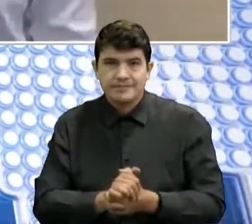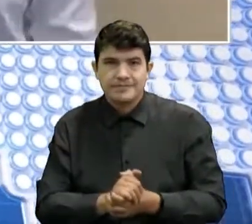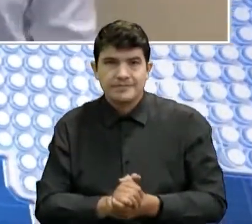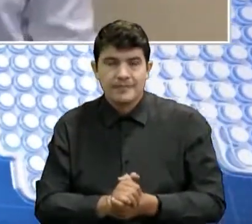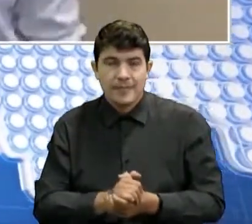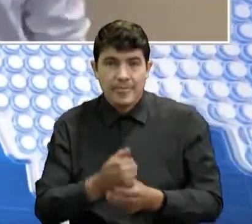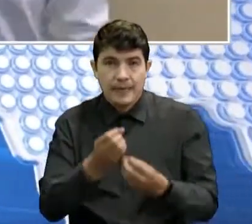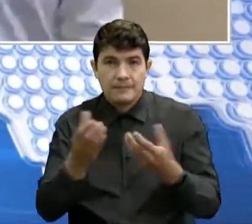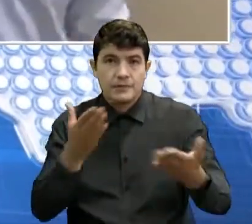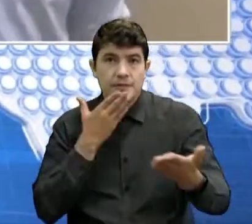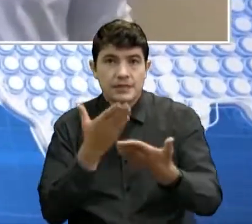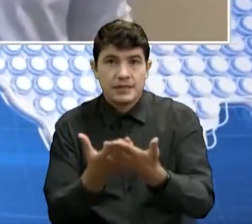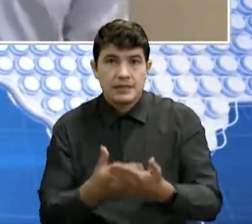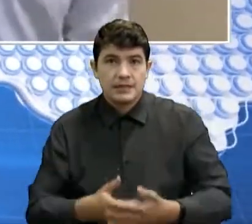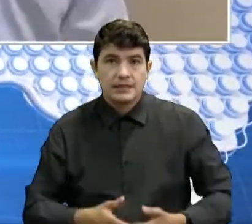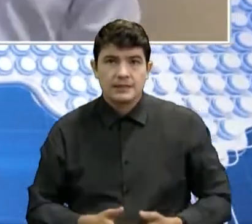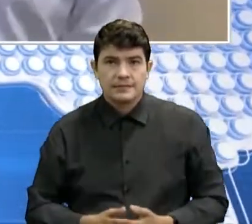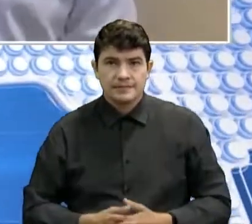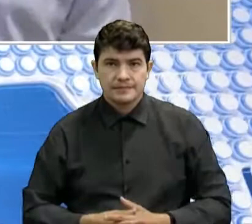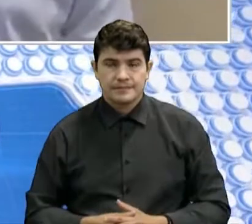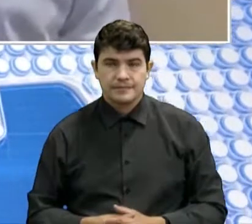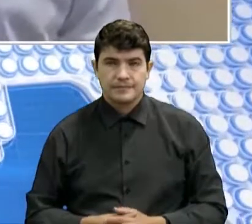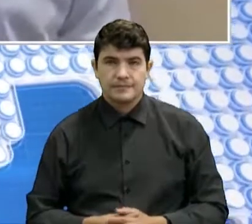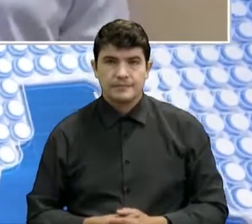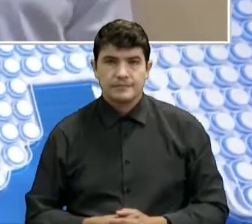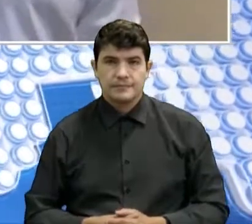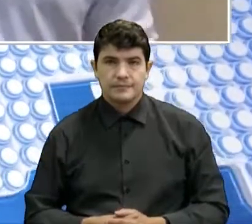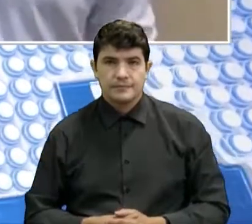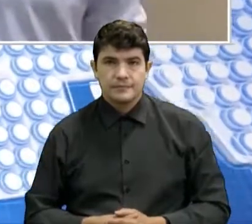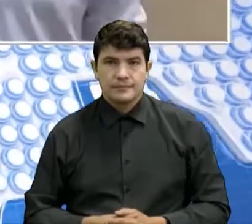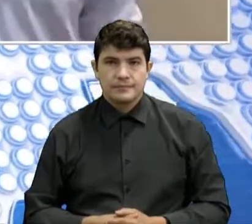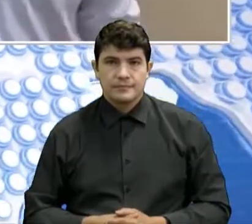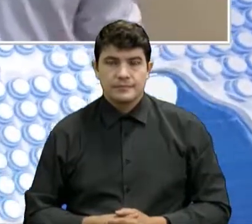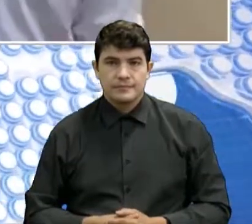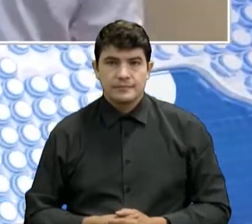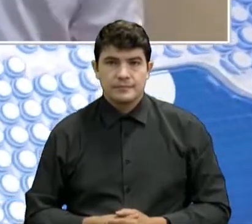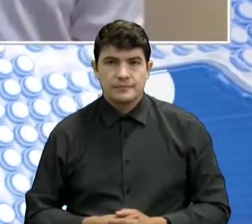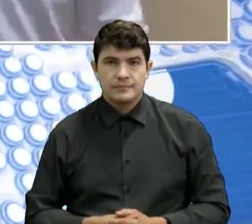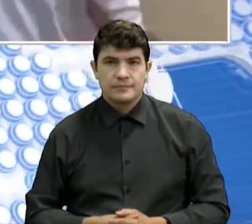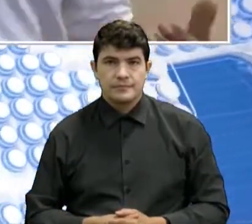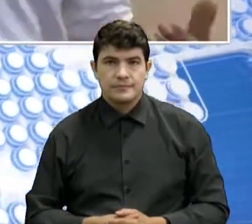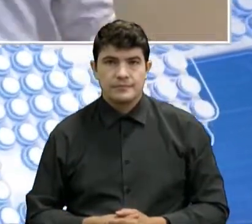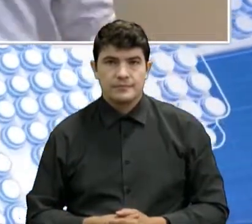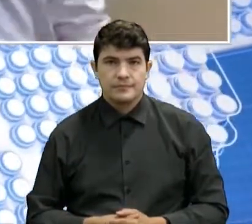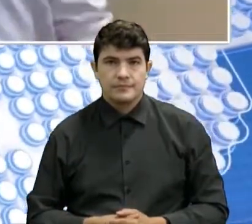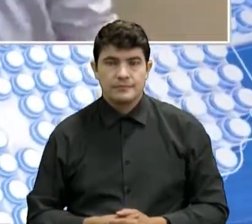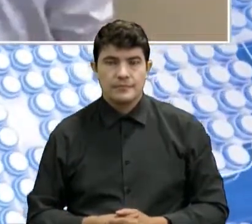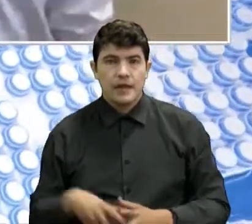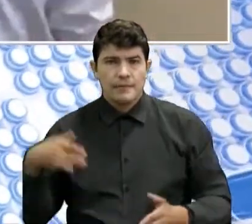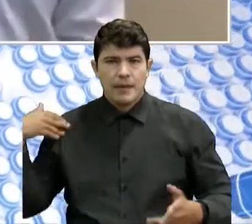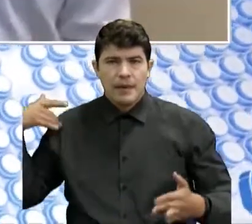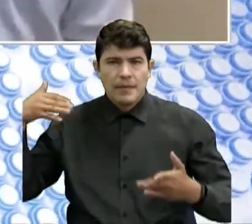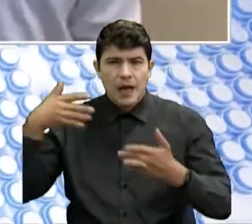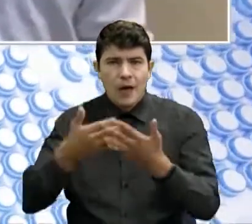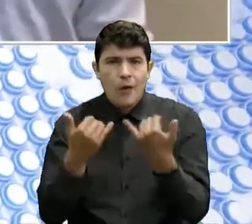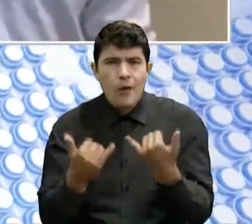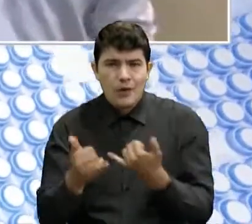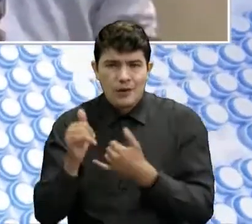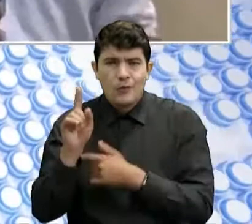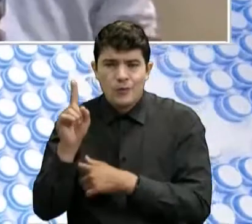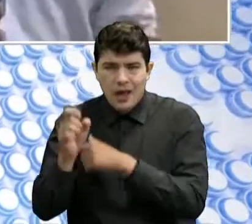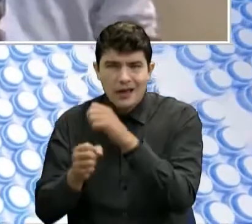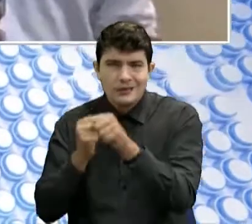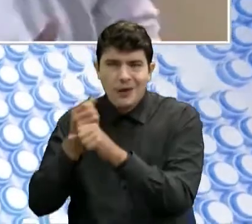gracias. Estamos hoy cumpliendo un año, como usted dice, de las elecciones, haciendo un recorrido por toda la ciudad, inaugurando ya las primeras obras. Y